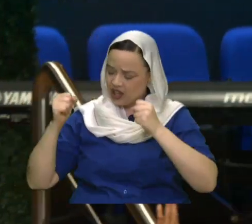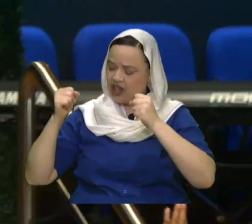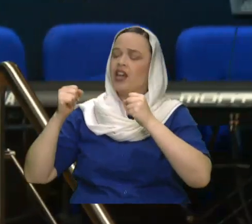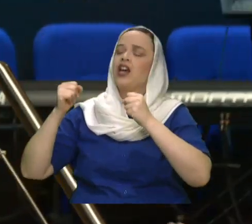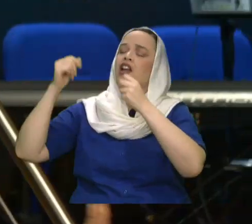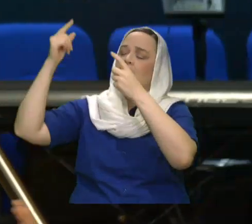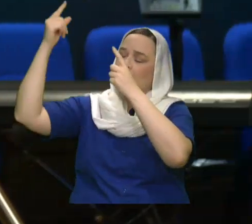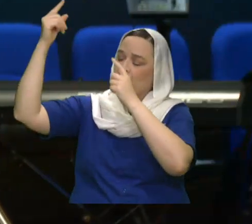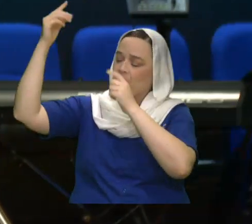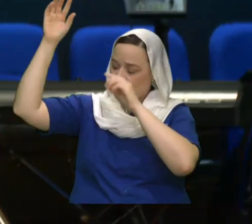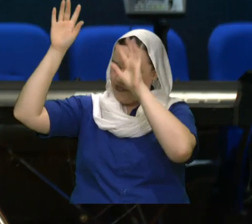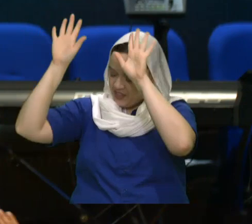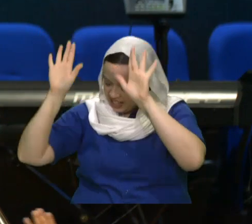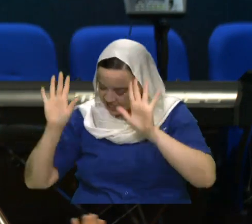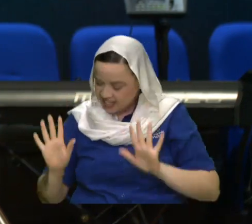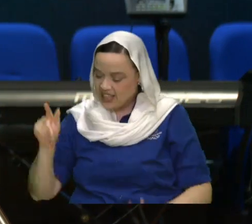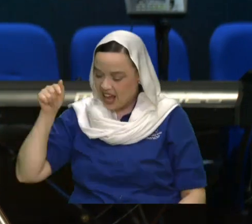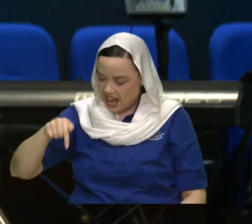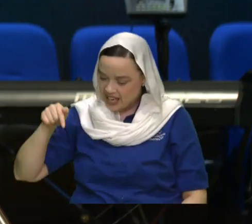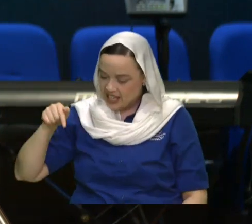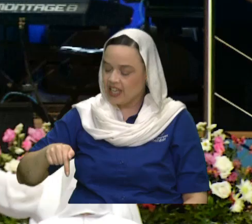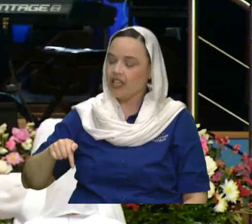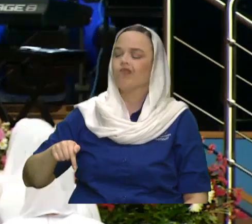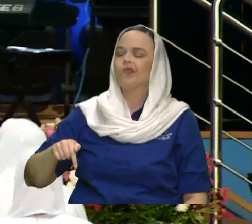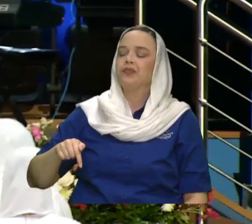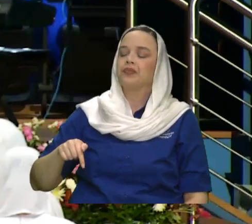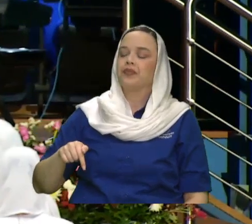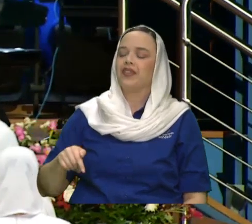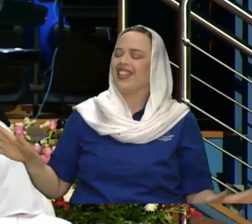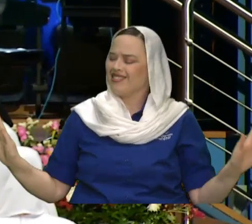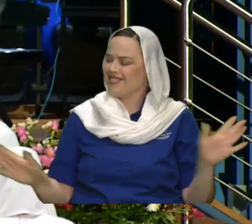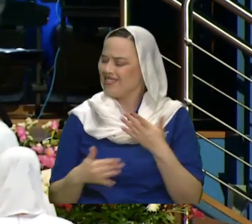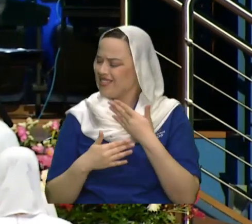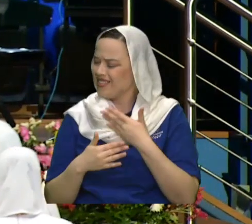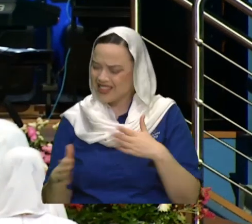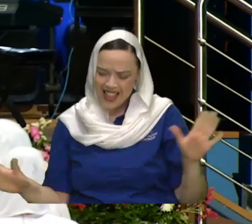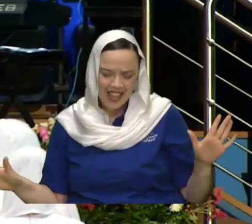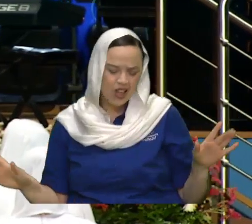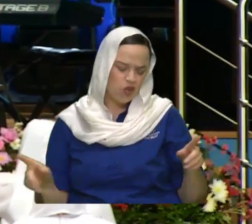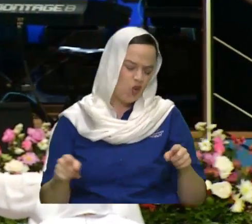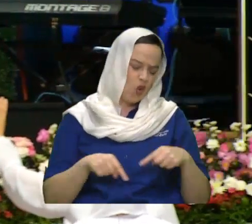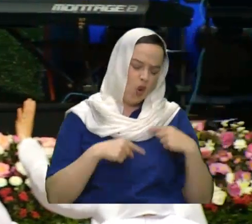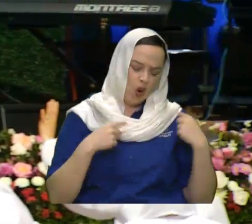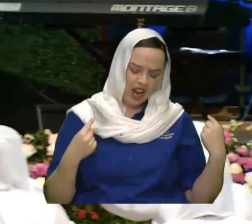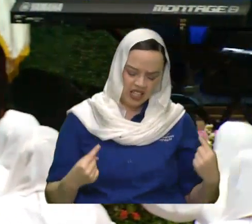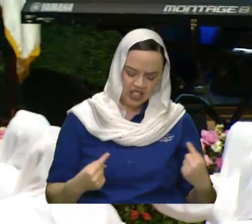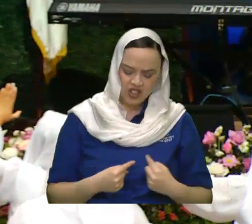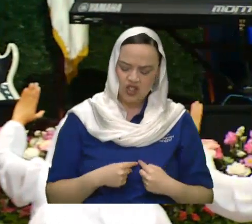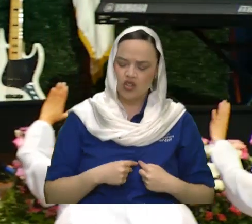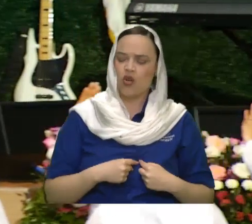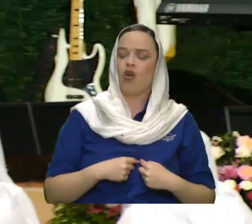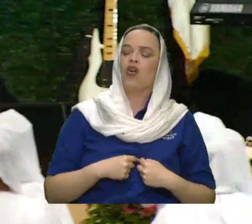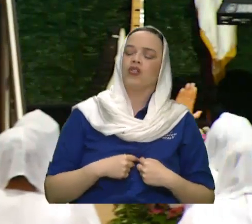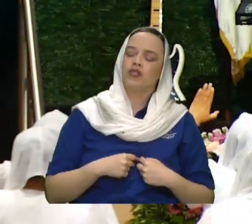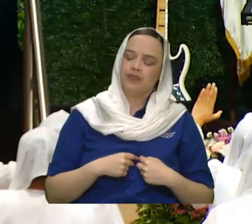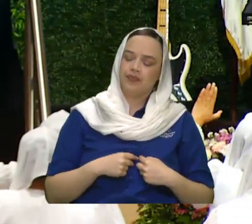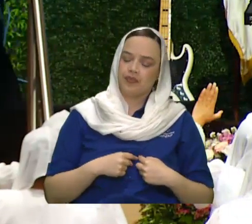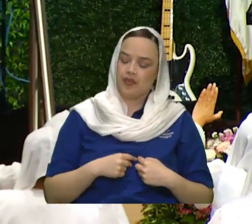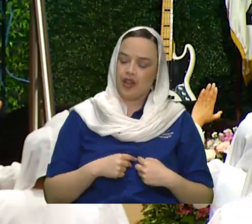desciendan hoy en este lugar que no haya ni un solo corazón señor que deje de recibir